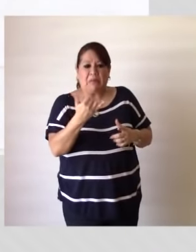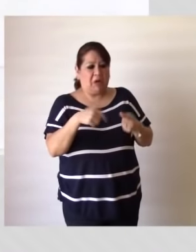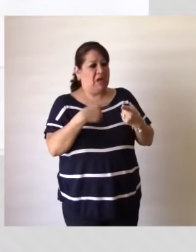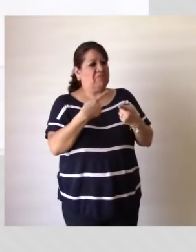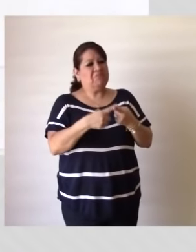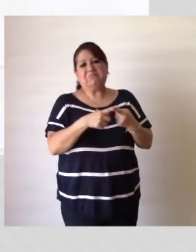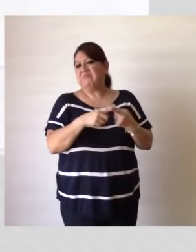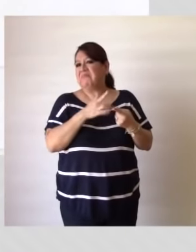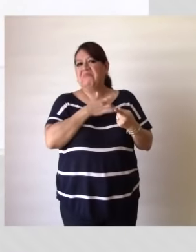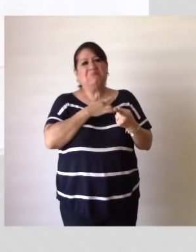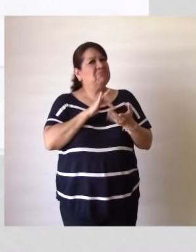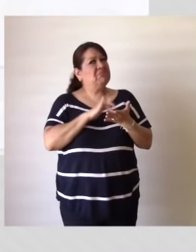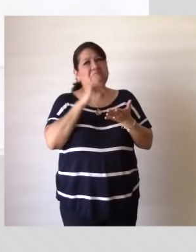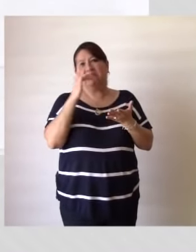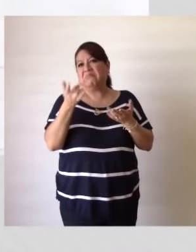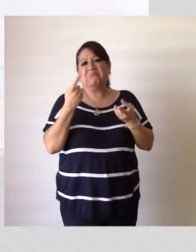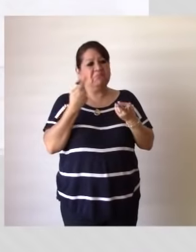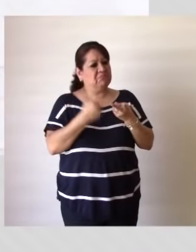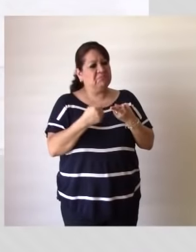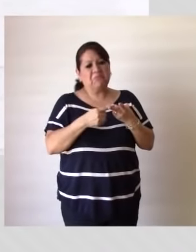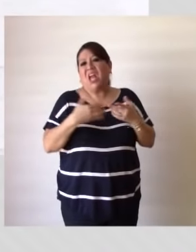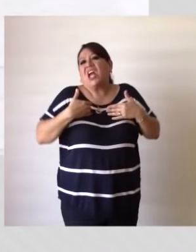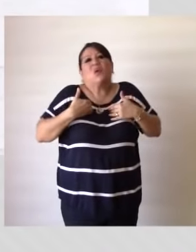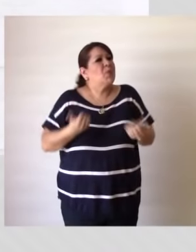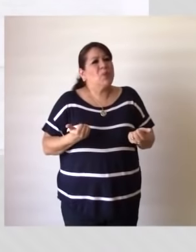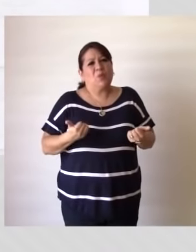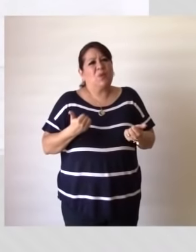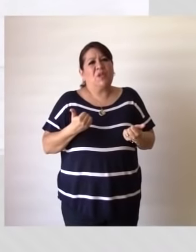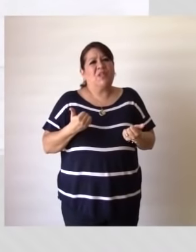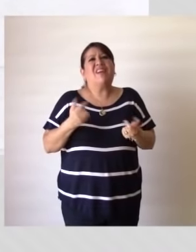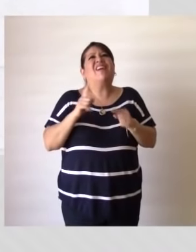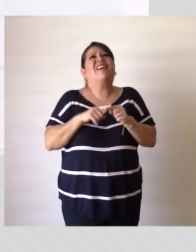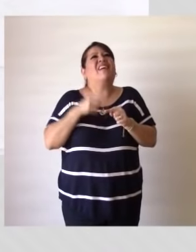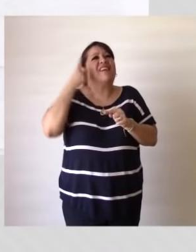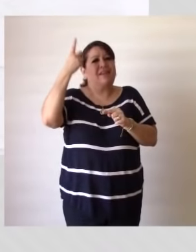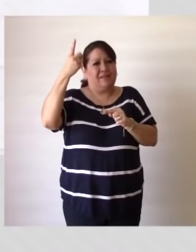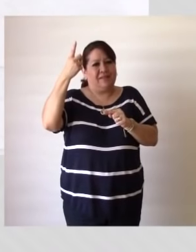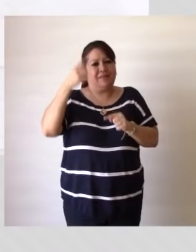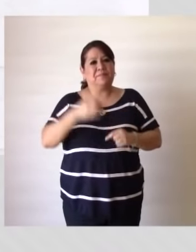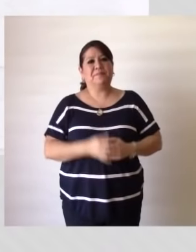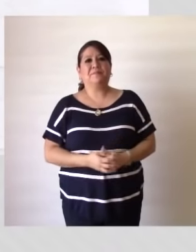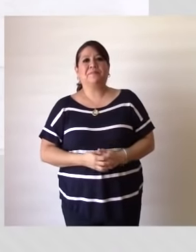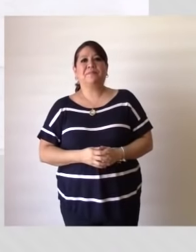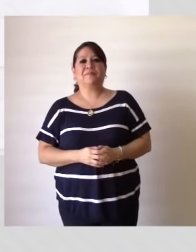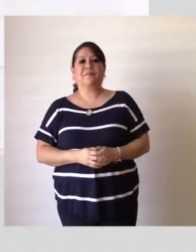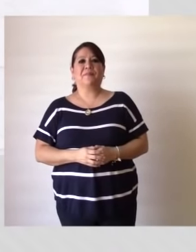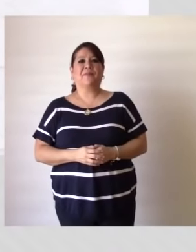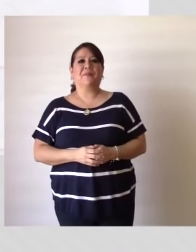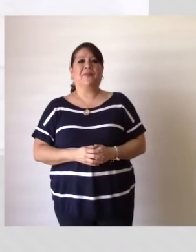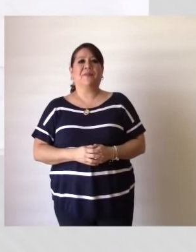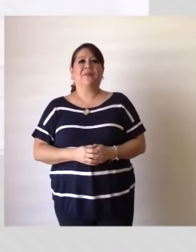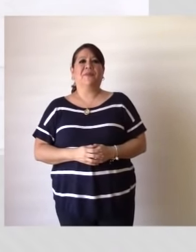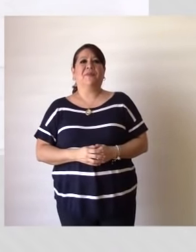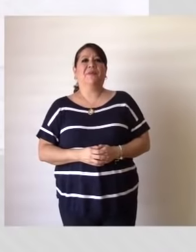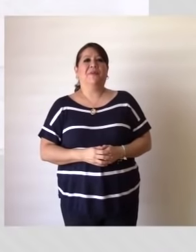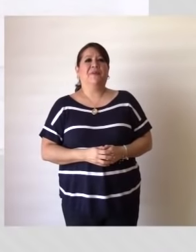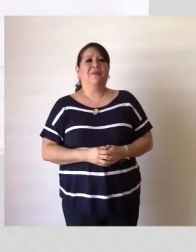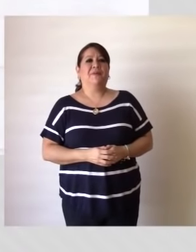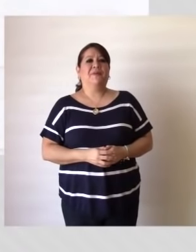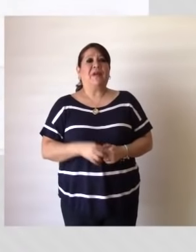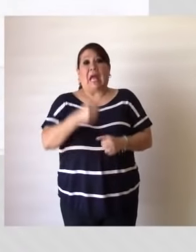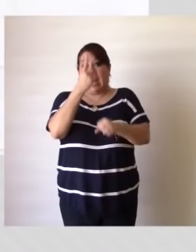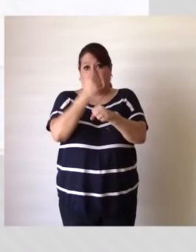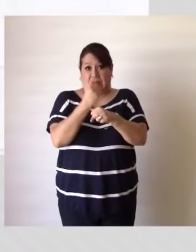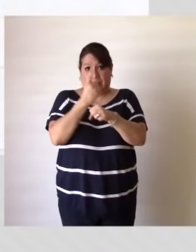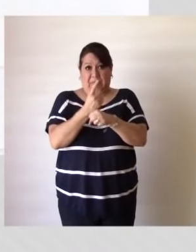comprensión de la naturaleza de dios la primera enseñanza que vemos entonces en malaquías en esta